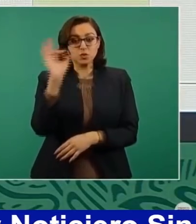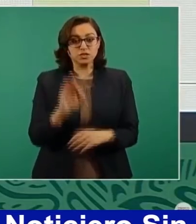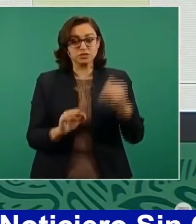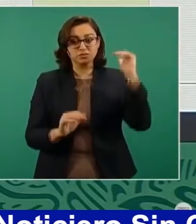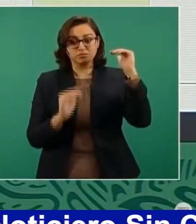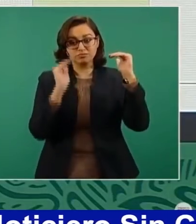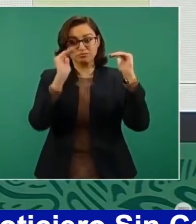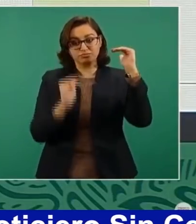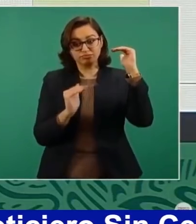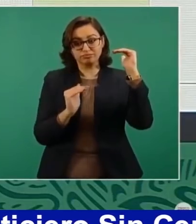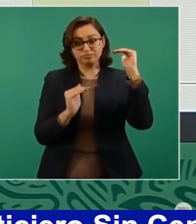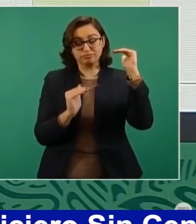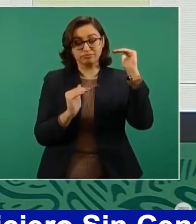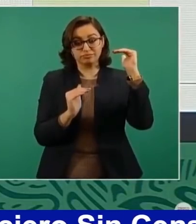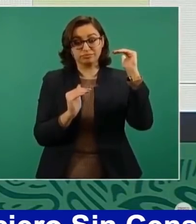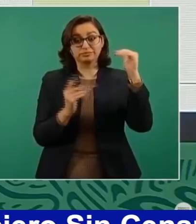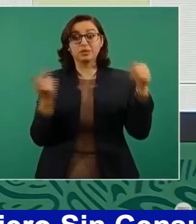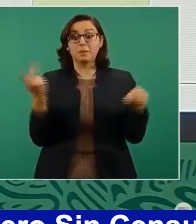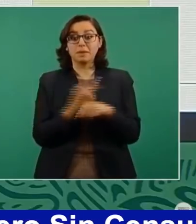Entonces, miren esto.